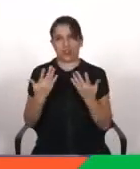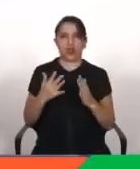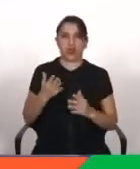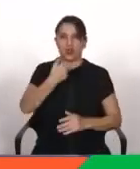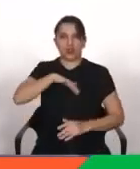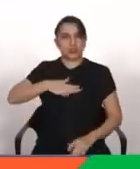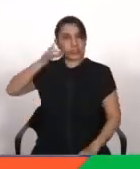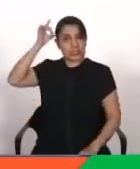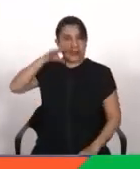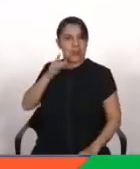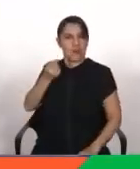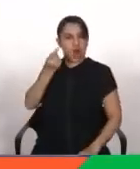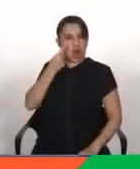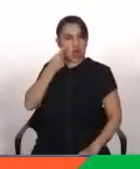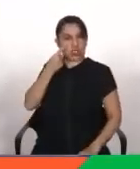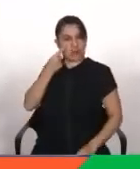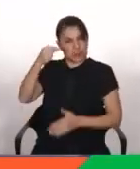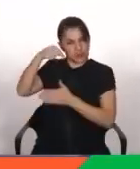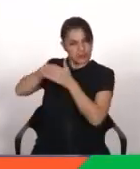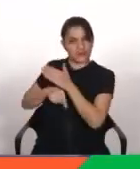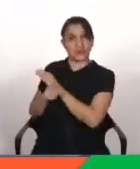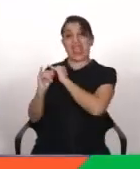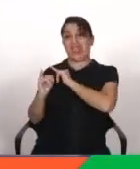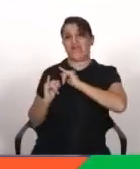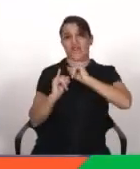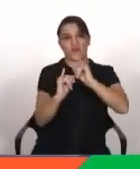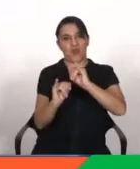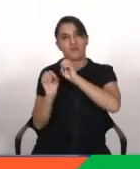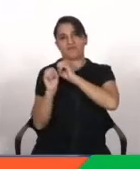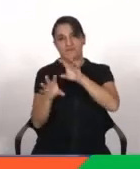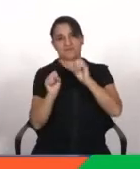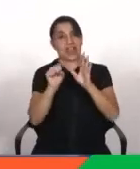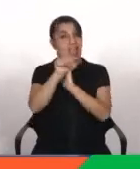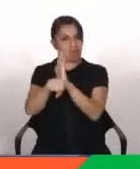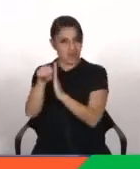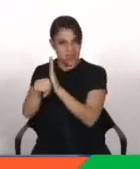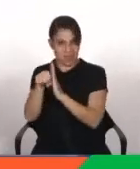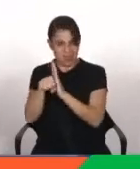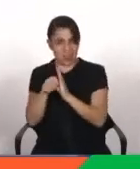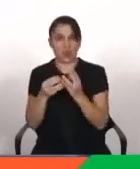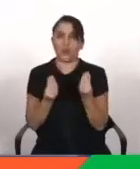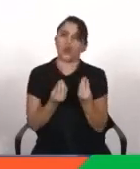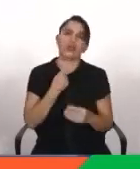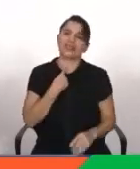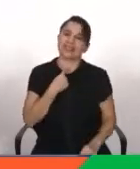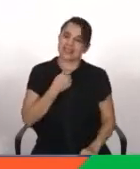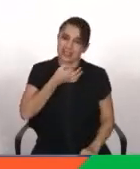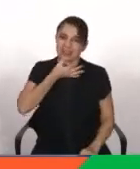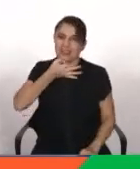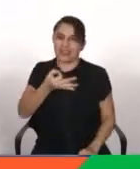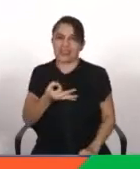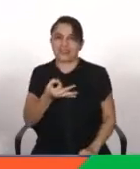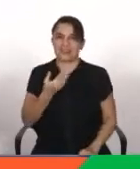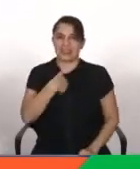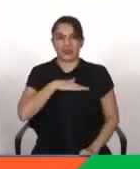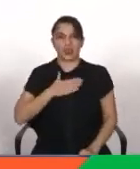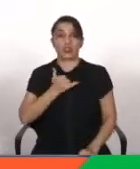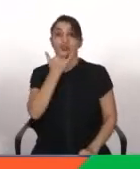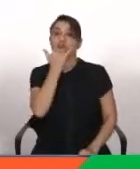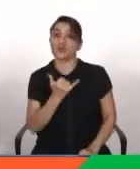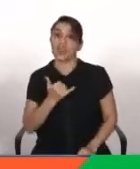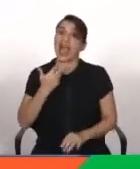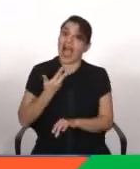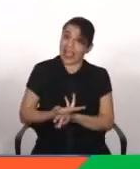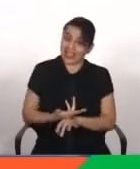sobre astronomía y todo eso. Y algo que me parece súper interesante también de mencionar es que en nuestro canal también